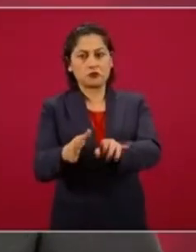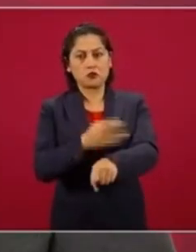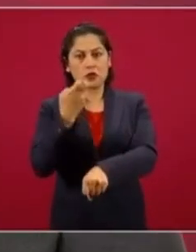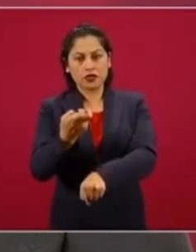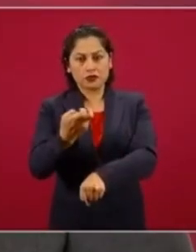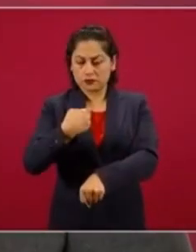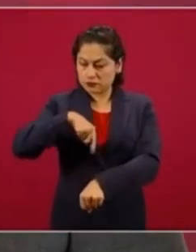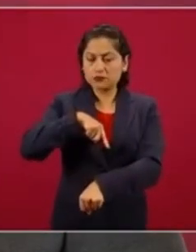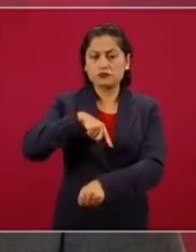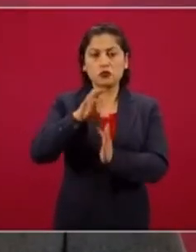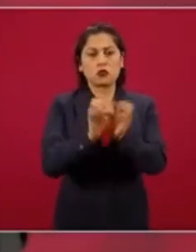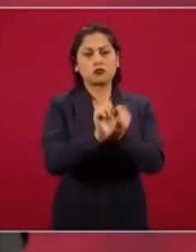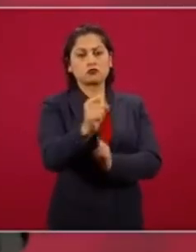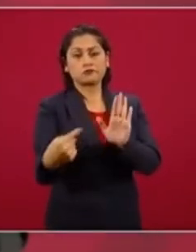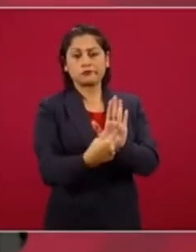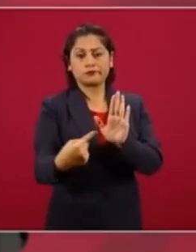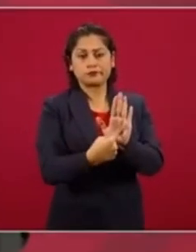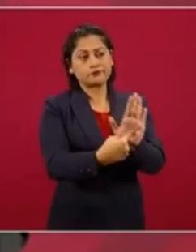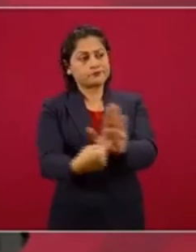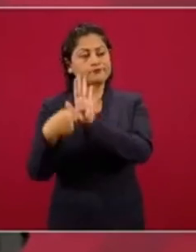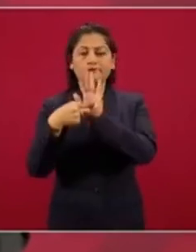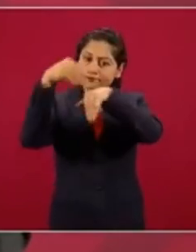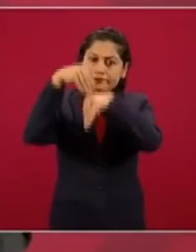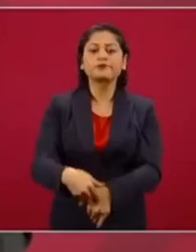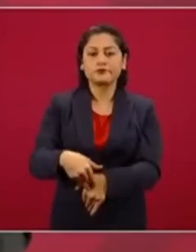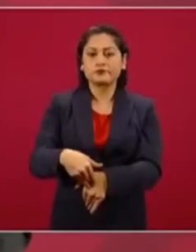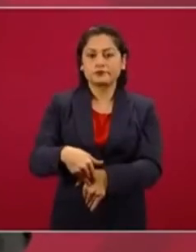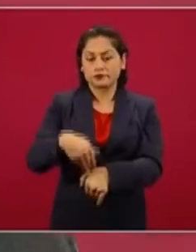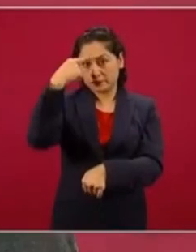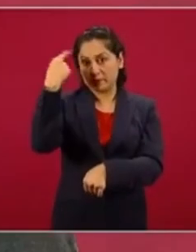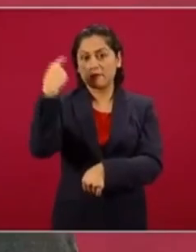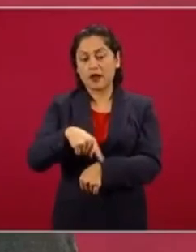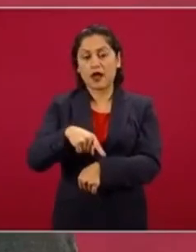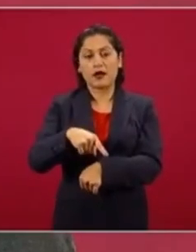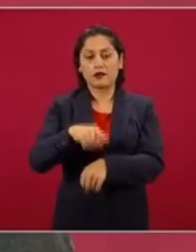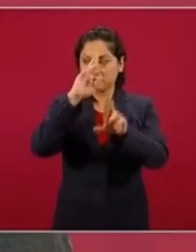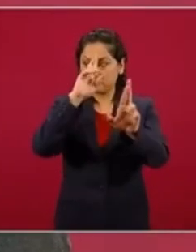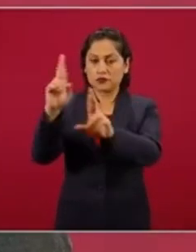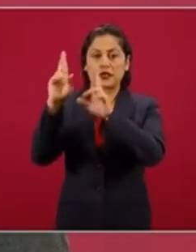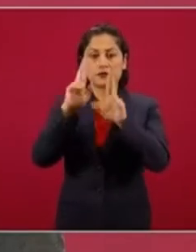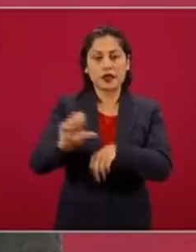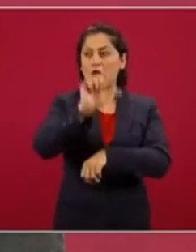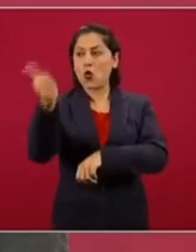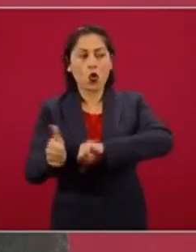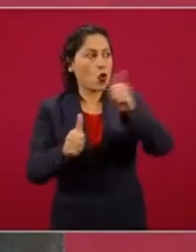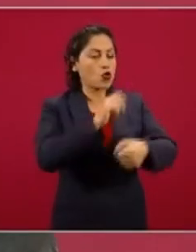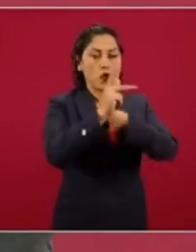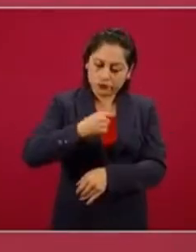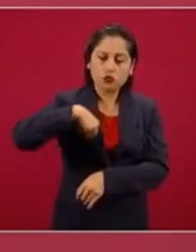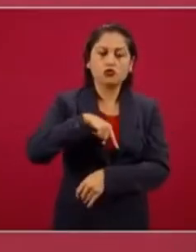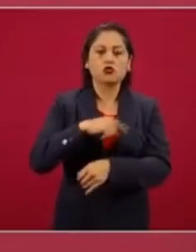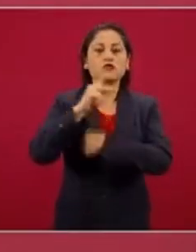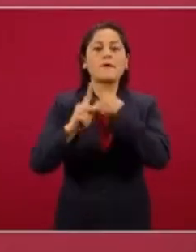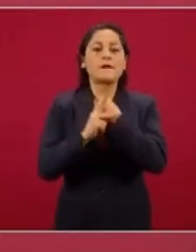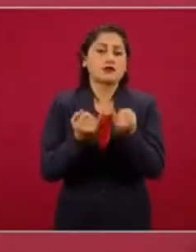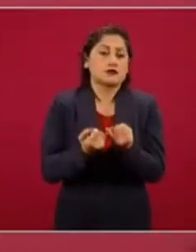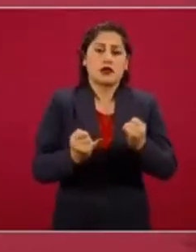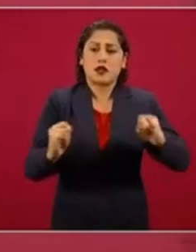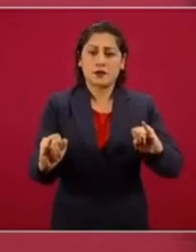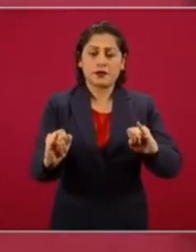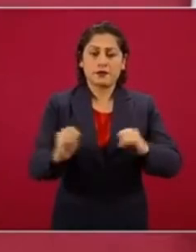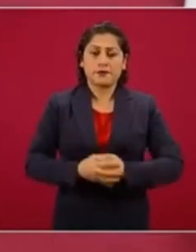principios constitucionales de no intervención, de autodeterminación de los pueblos y hacer valer nuestra independencia. Nosotros no hemos